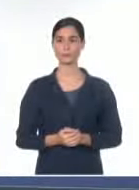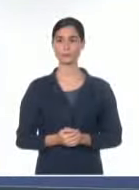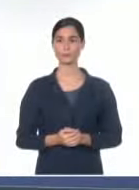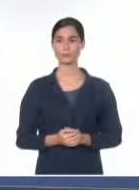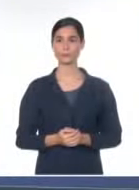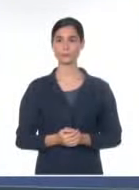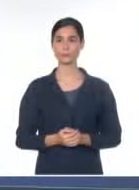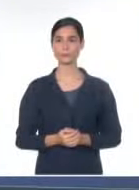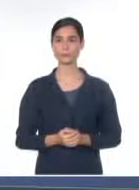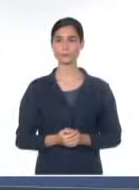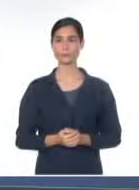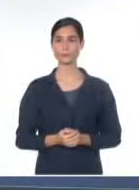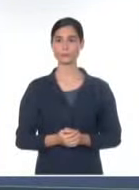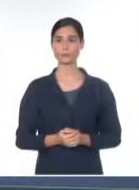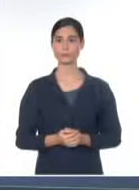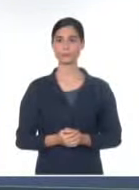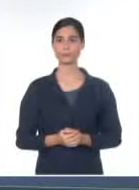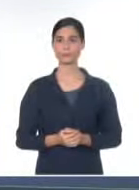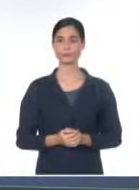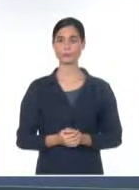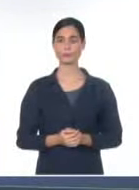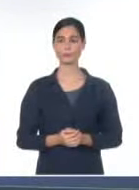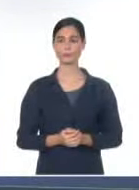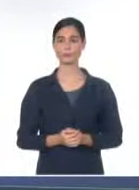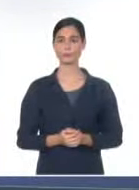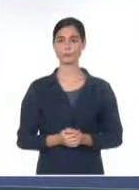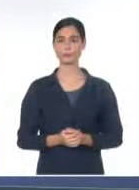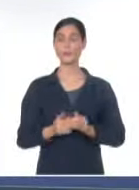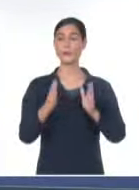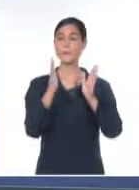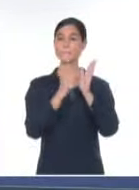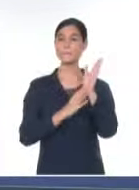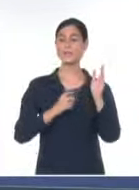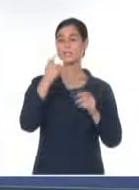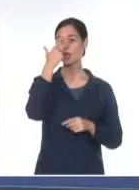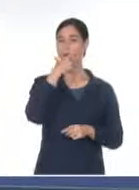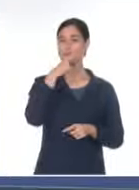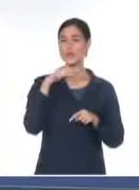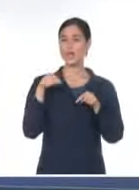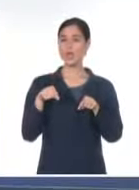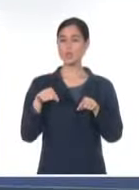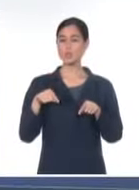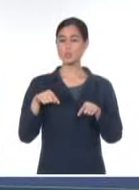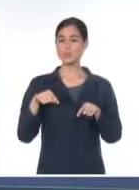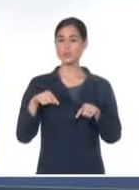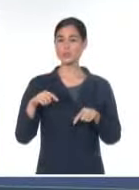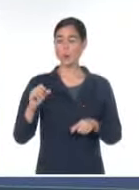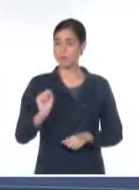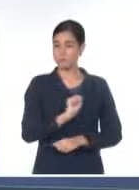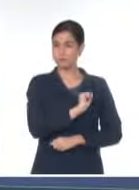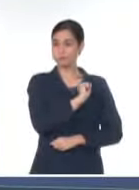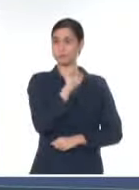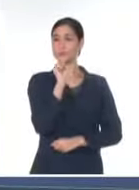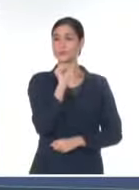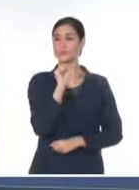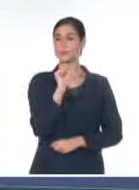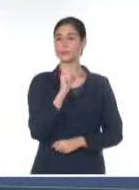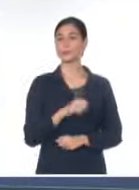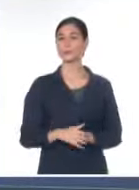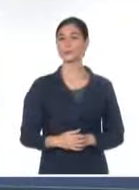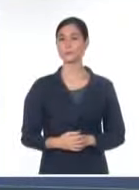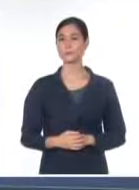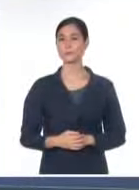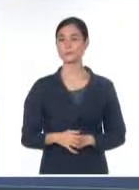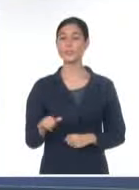Es un mes de victorias y también digna antesala del 1 de mayo, Día Internacional de los Trabajadores, que transcurre en